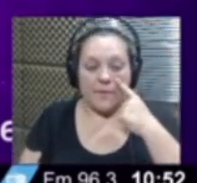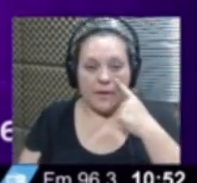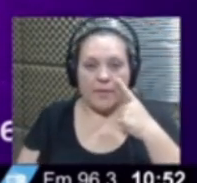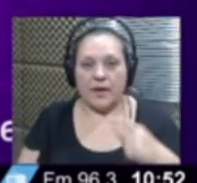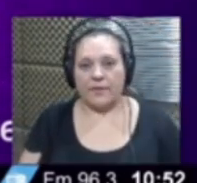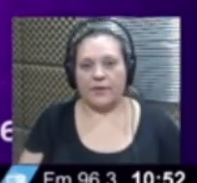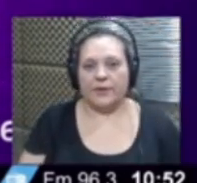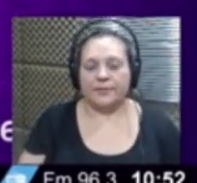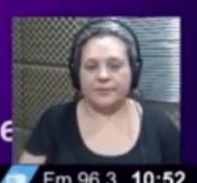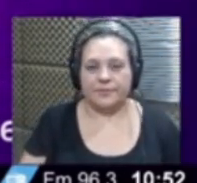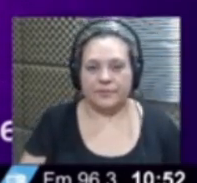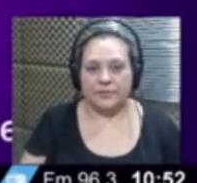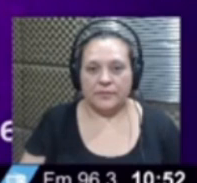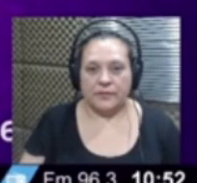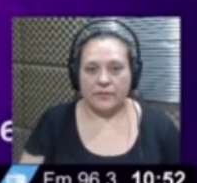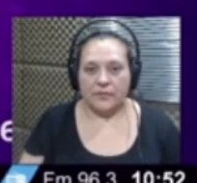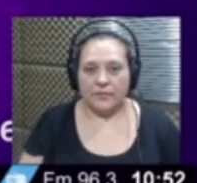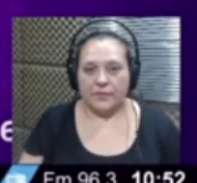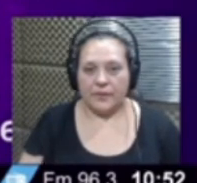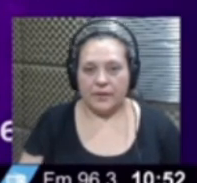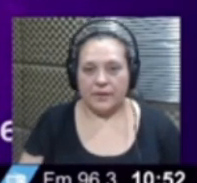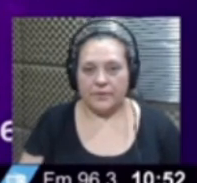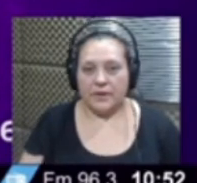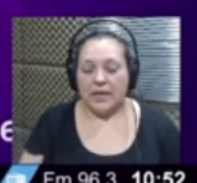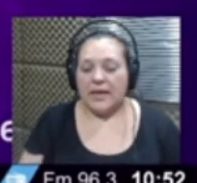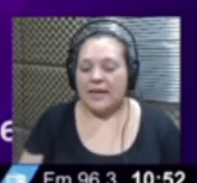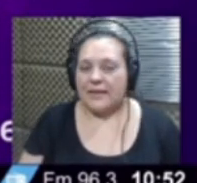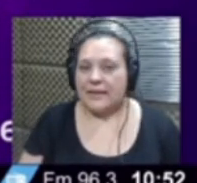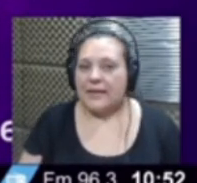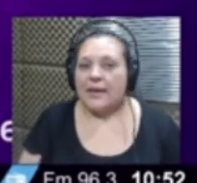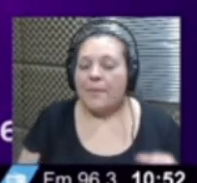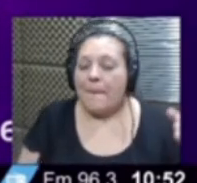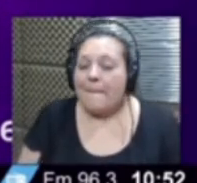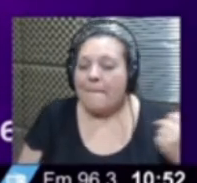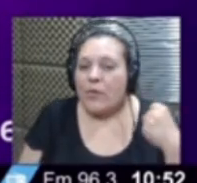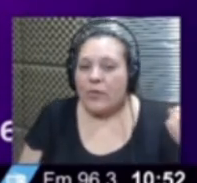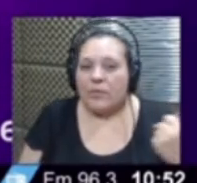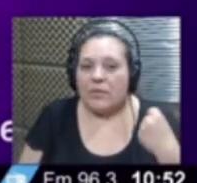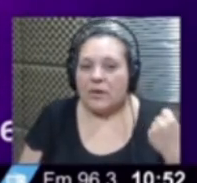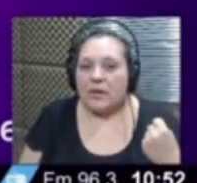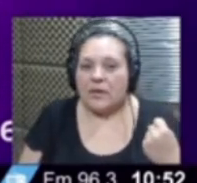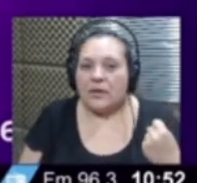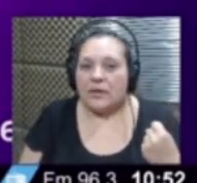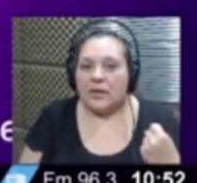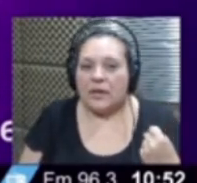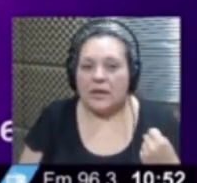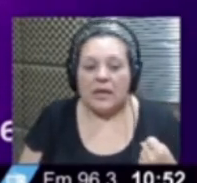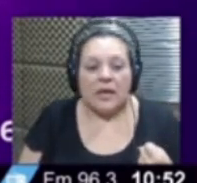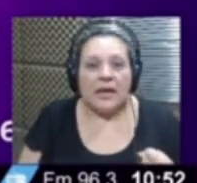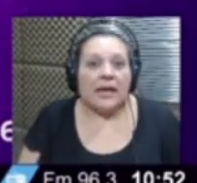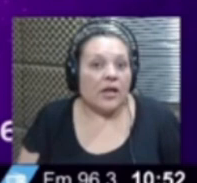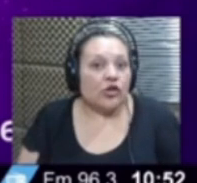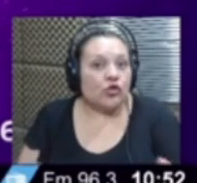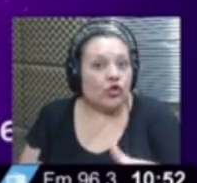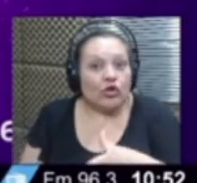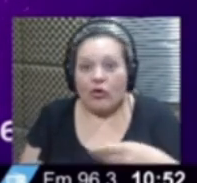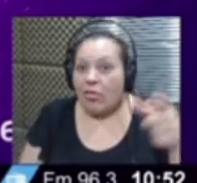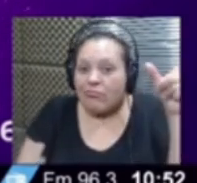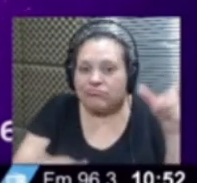este organizándose. trabajo de visibilización, por supuesto, Perfecto. está bueno este trabajo de visibilización y que la comunidad